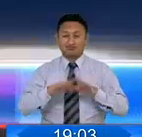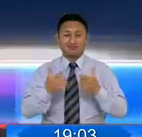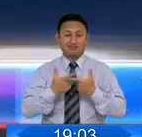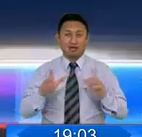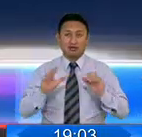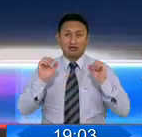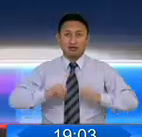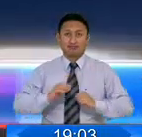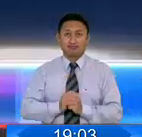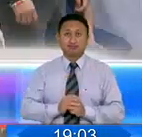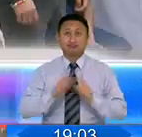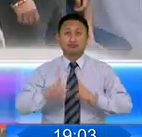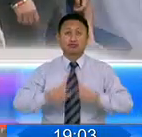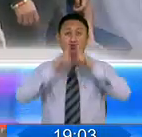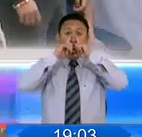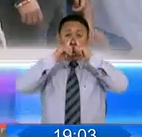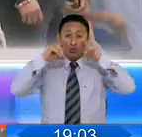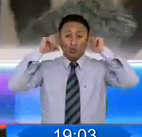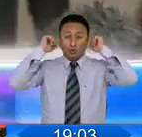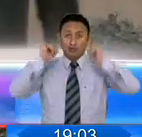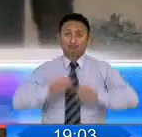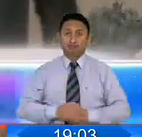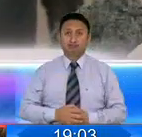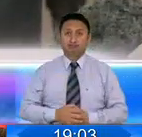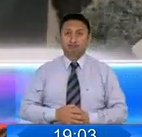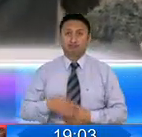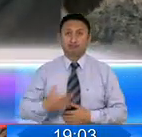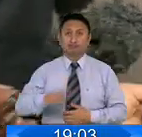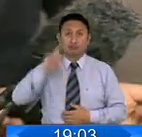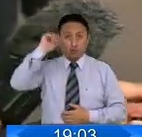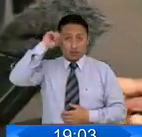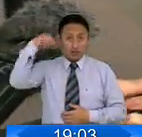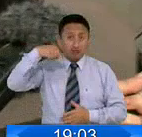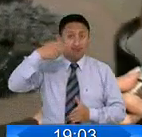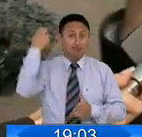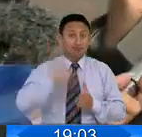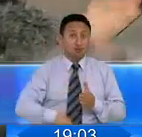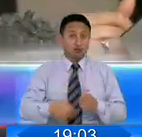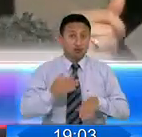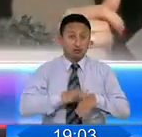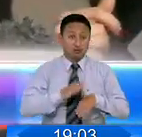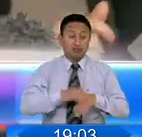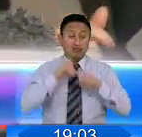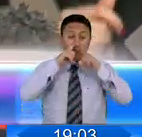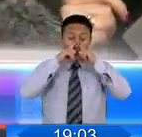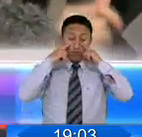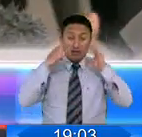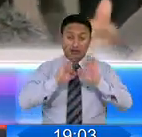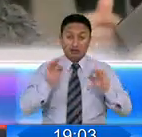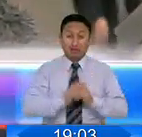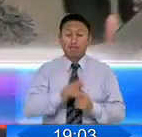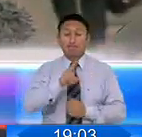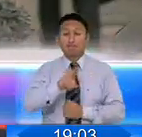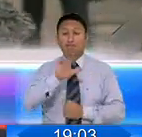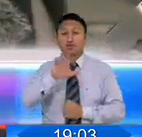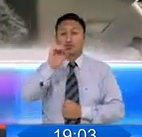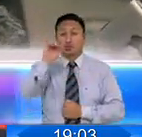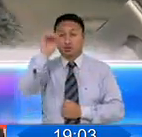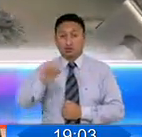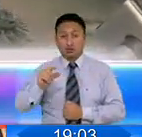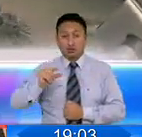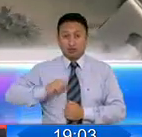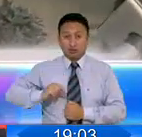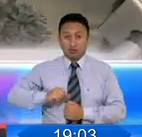uso correcto de la mascarilla. Recordar que la sanción por el no uso de mascarilla es del 25% de un salario